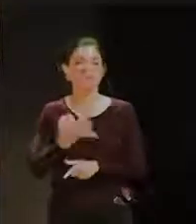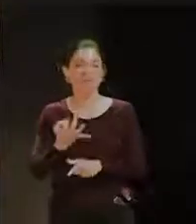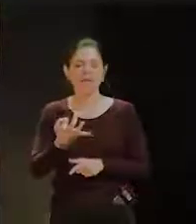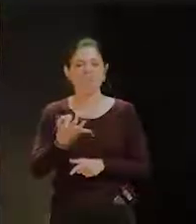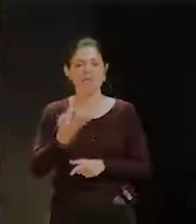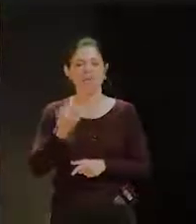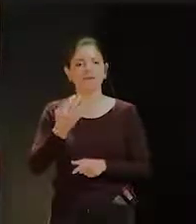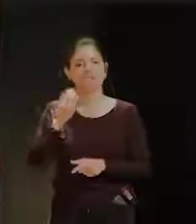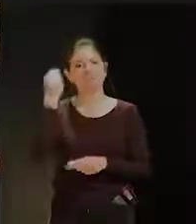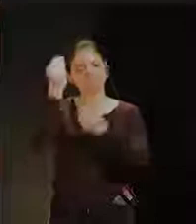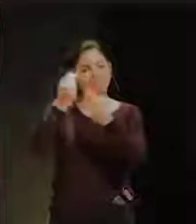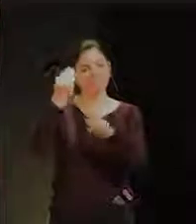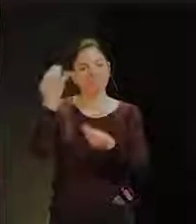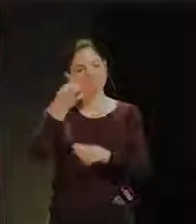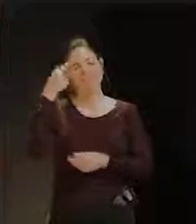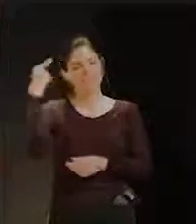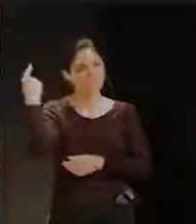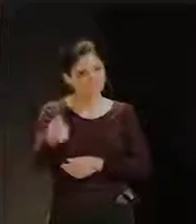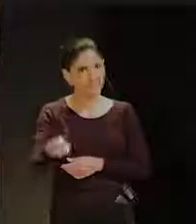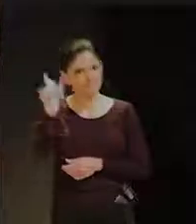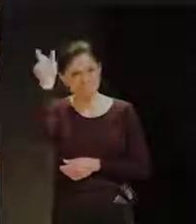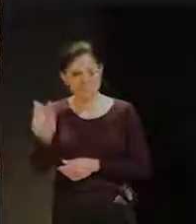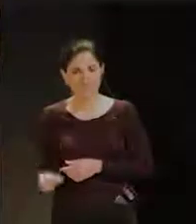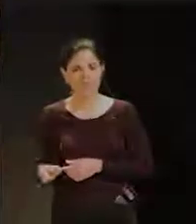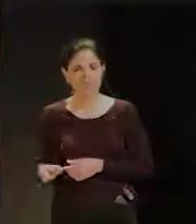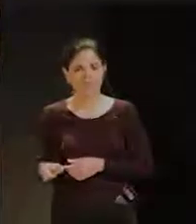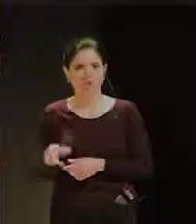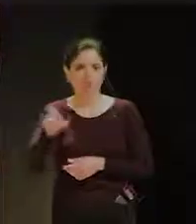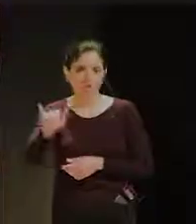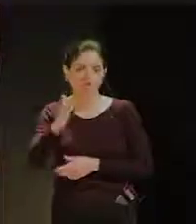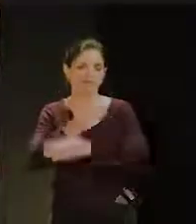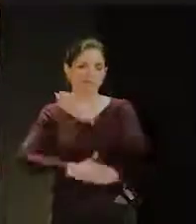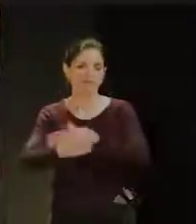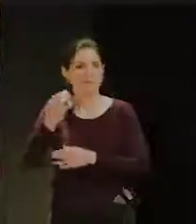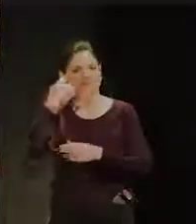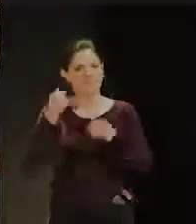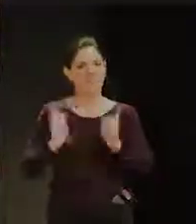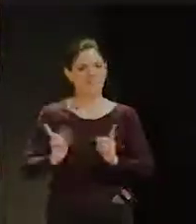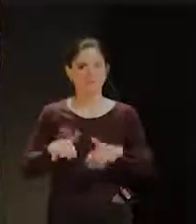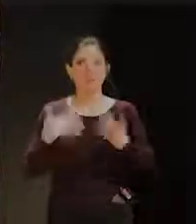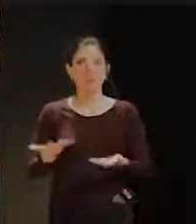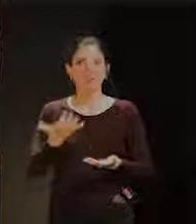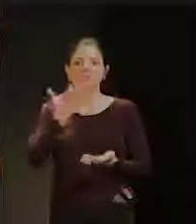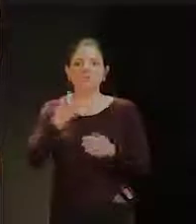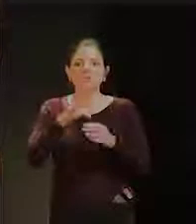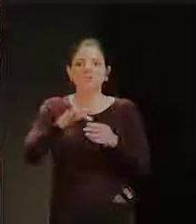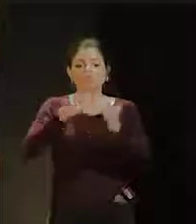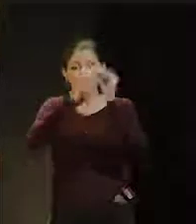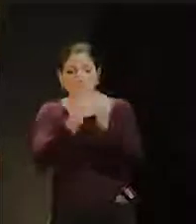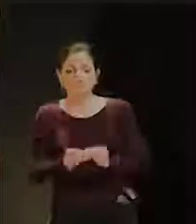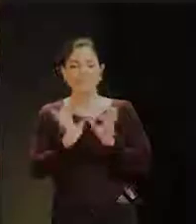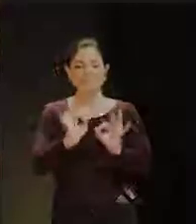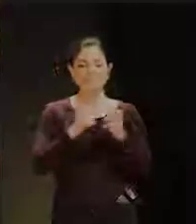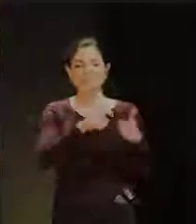o razonablemente debería saber que la persona tenga una discapacidad. En el caso de los ajustes